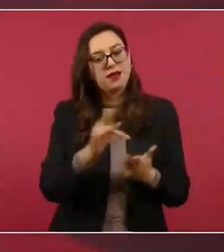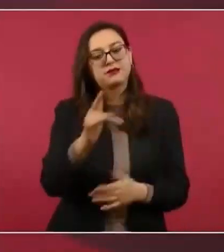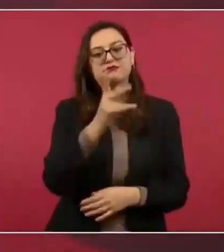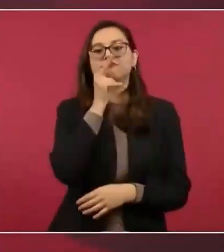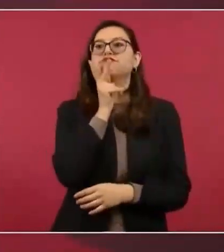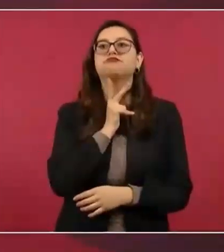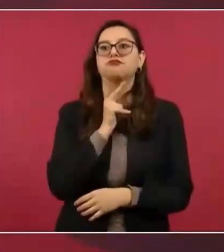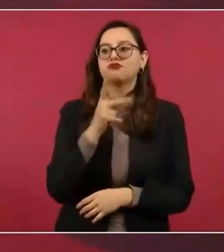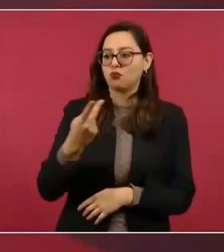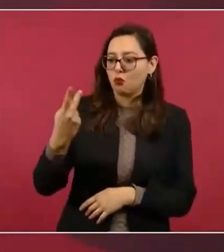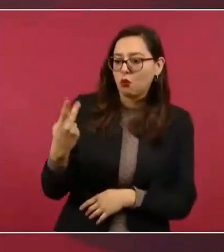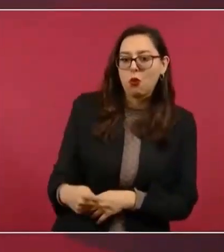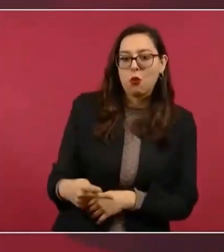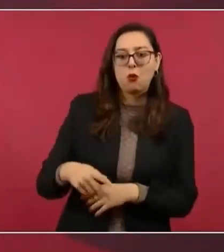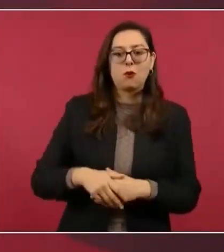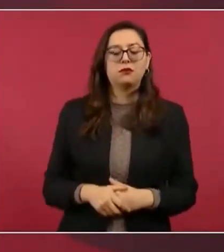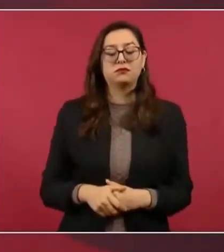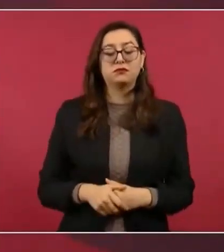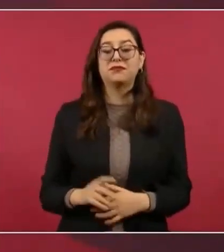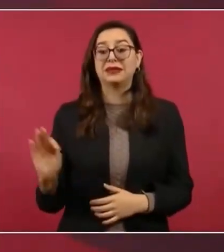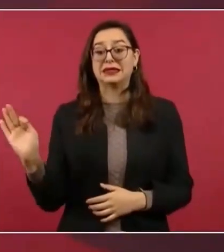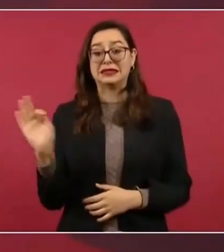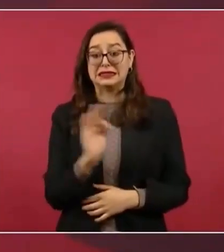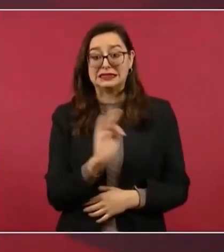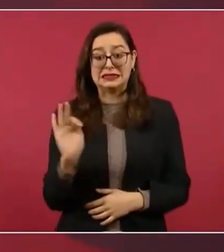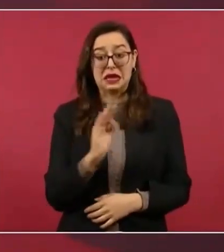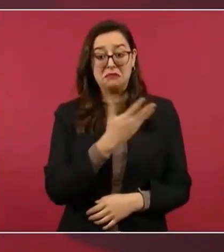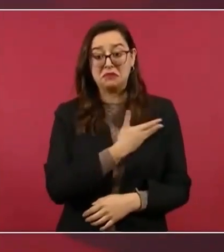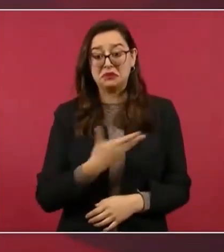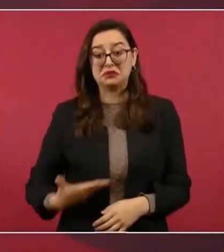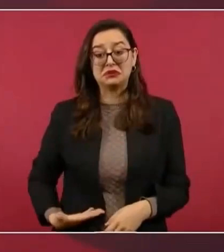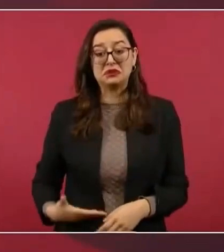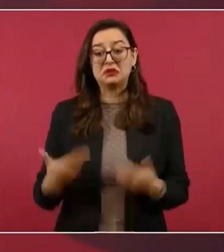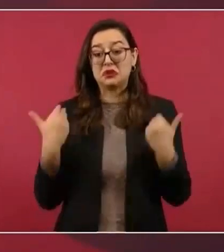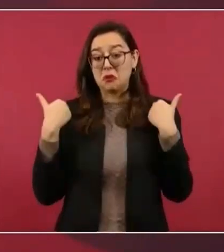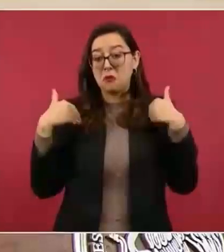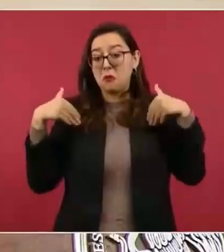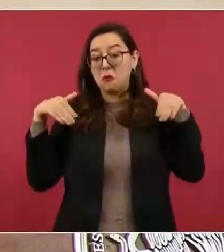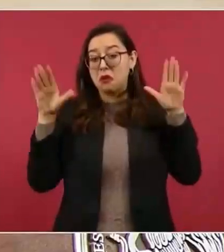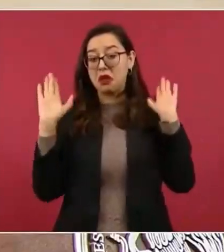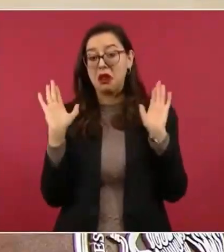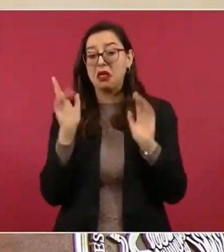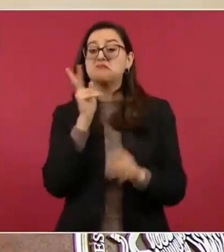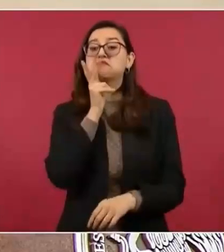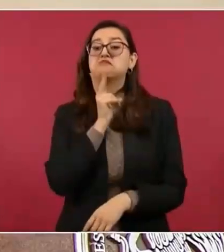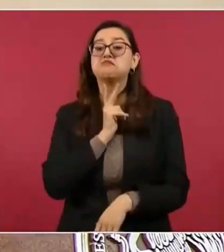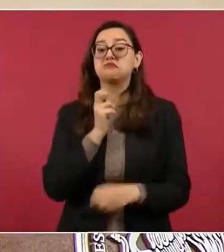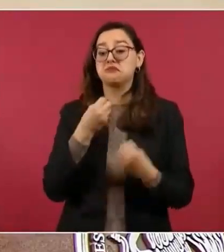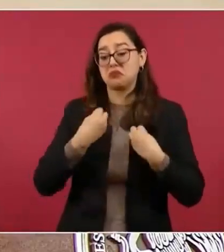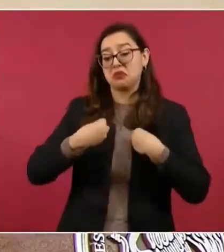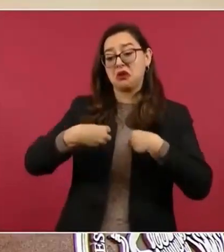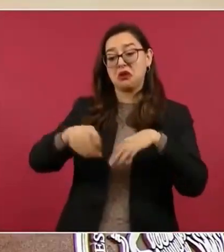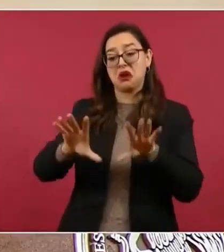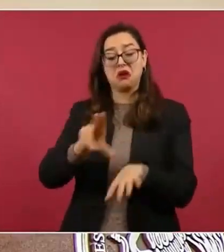si hubiese seguido con la misma política de privatización del petróleo,